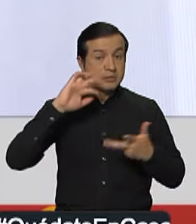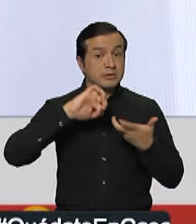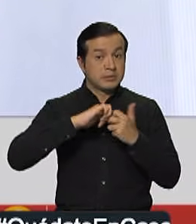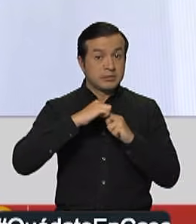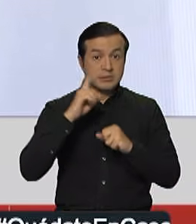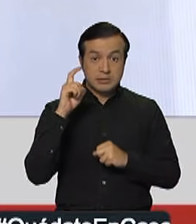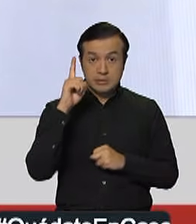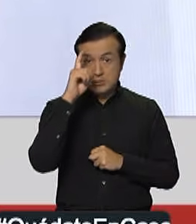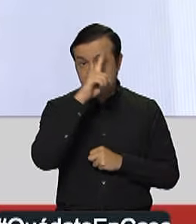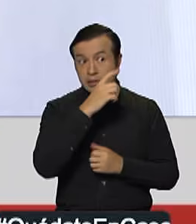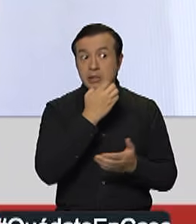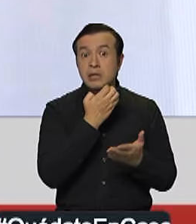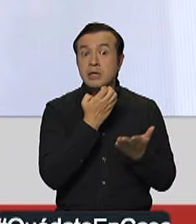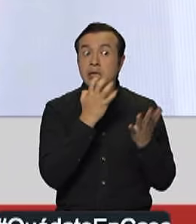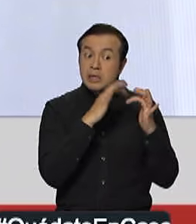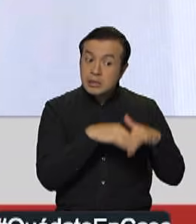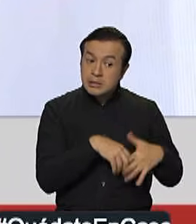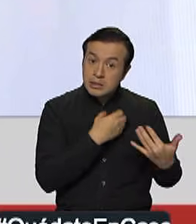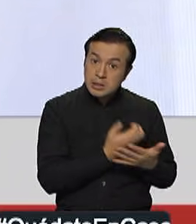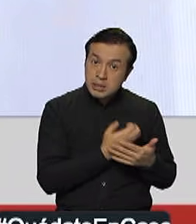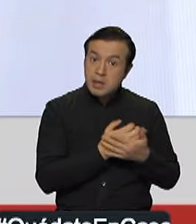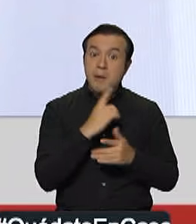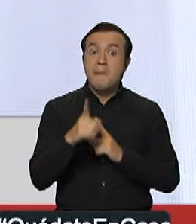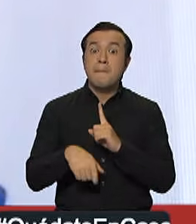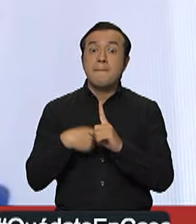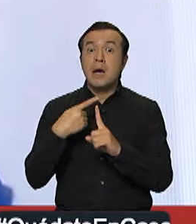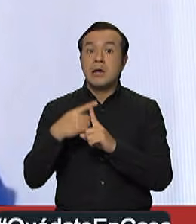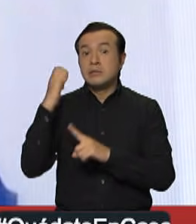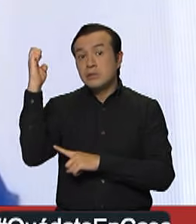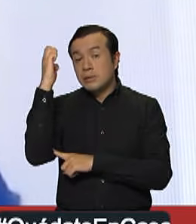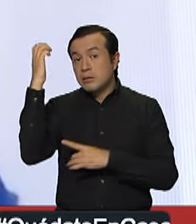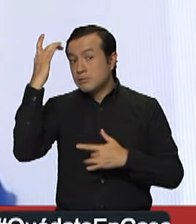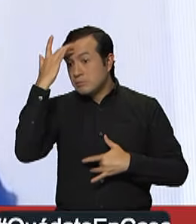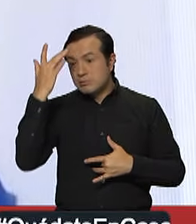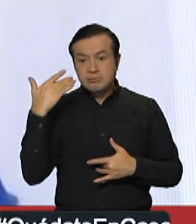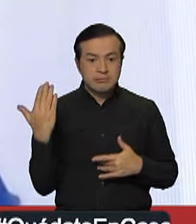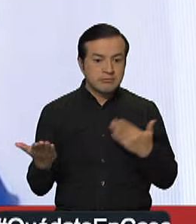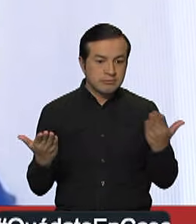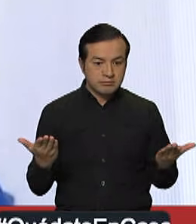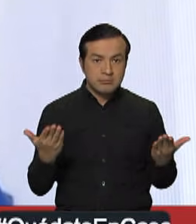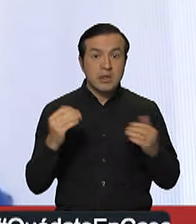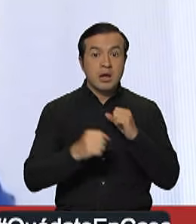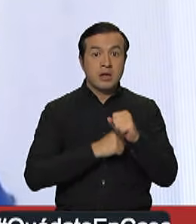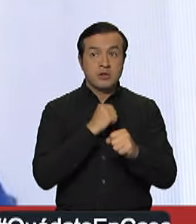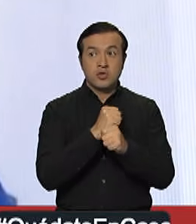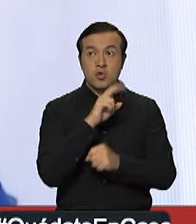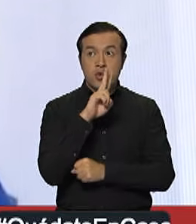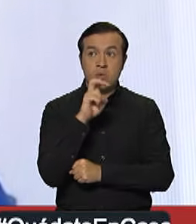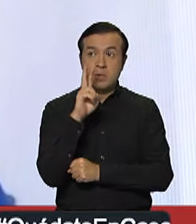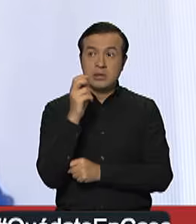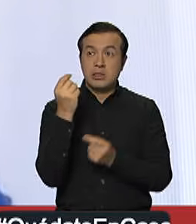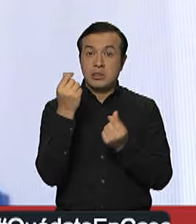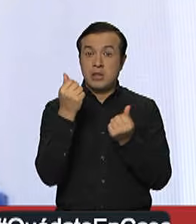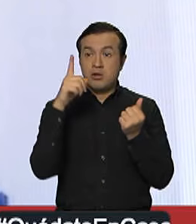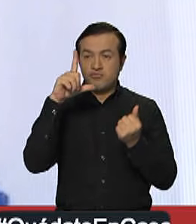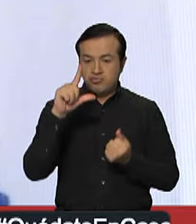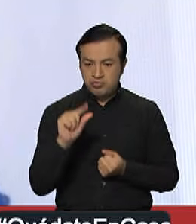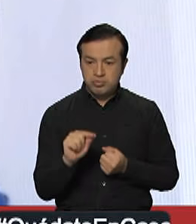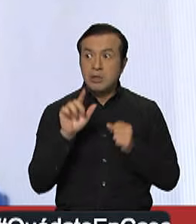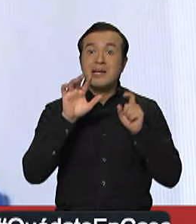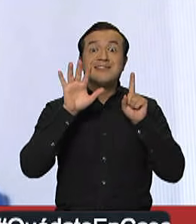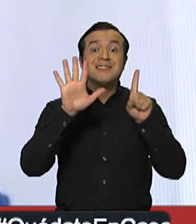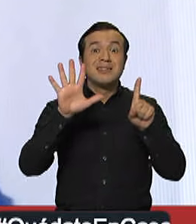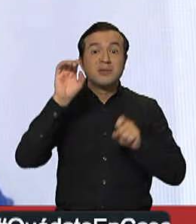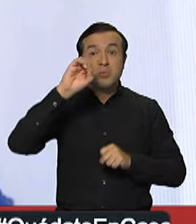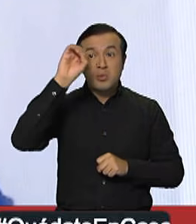a la crisis económica y frente a la crisis sanitaria. Ecuador se tiene previsto que el 2020 tenga una caída de al menos